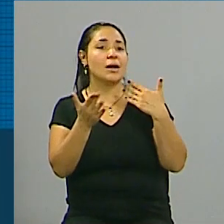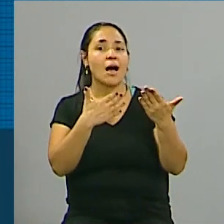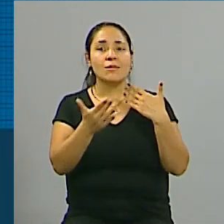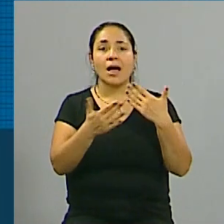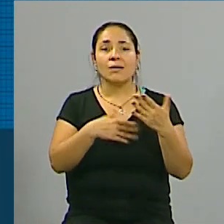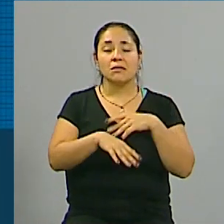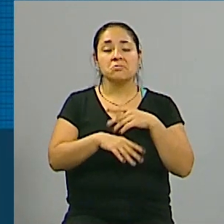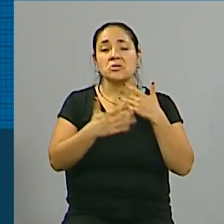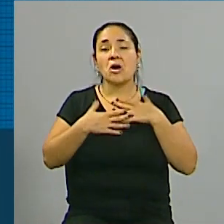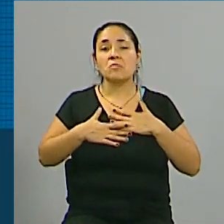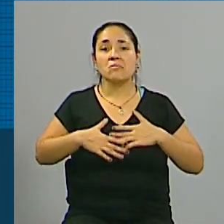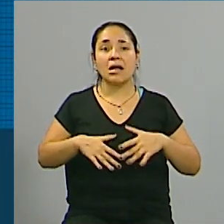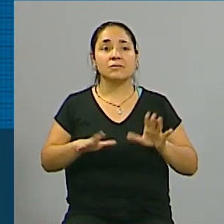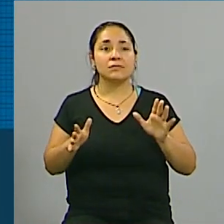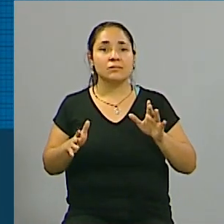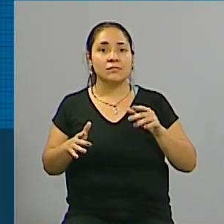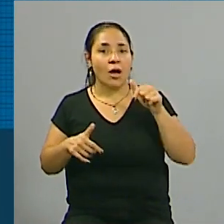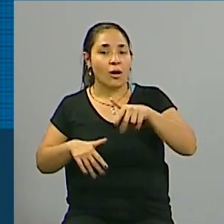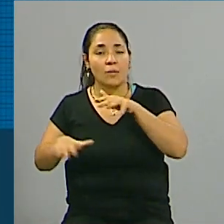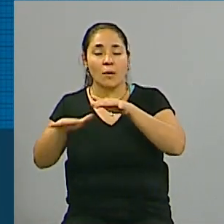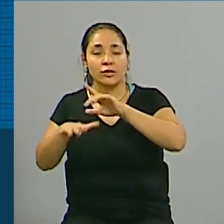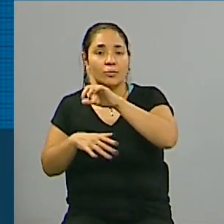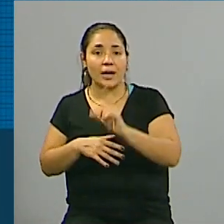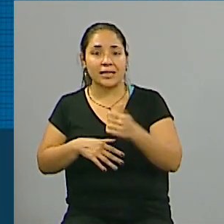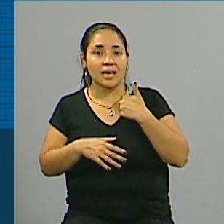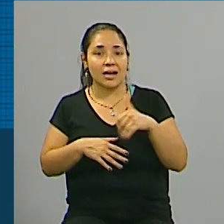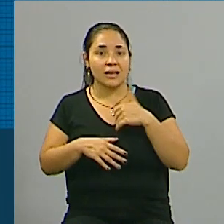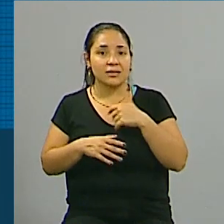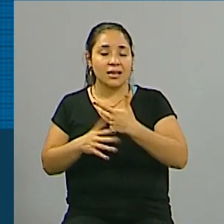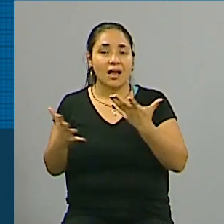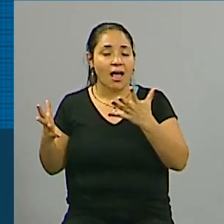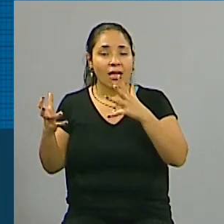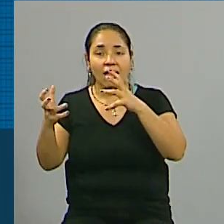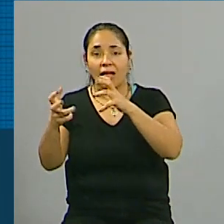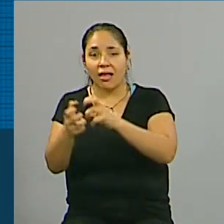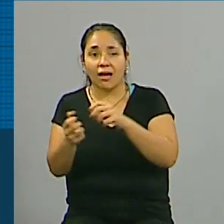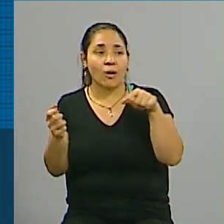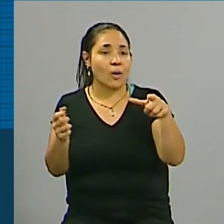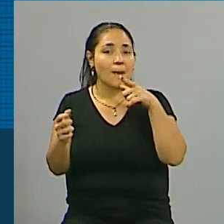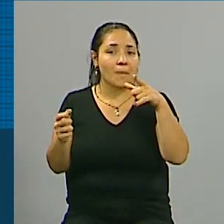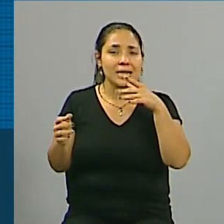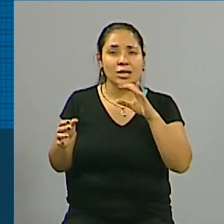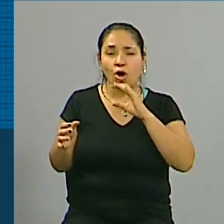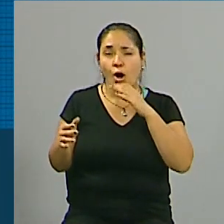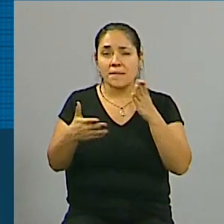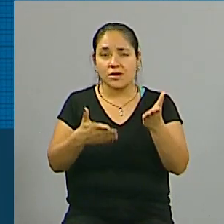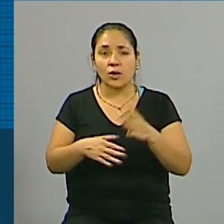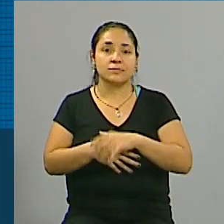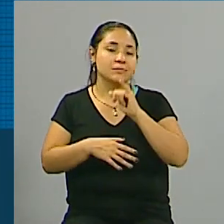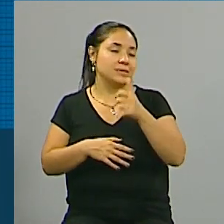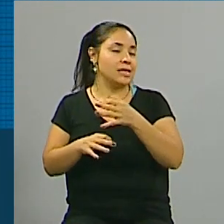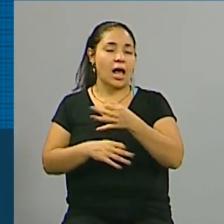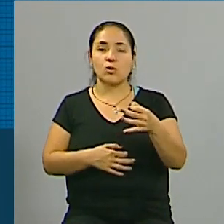sumamente complicados. Exactamente, en esto se ve en el descontento de la sociedad sobre la dirigencia